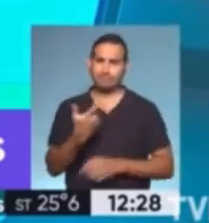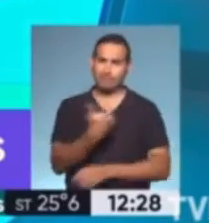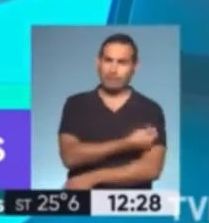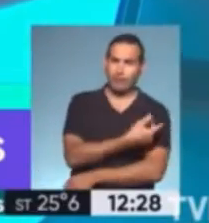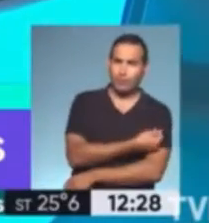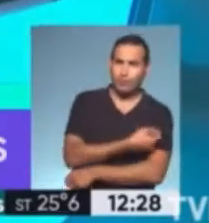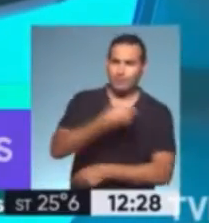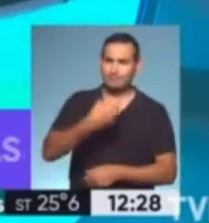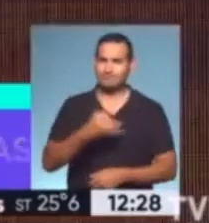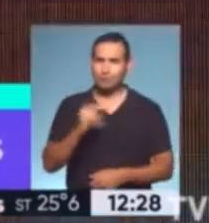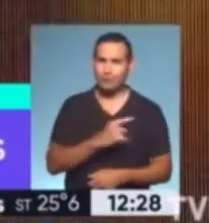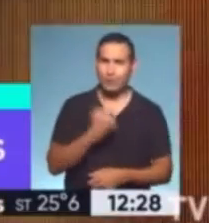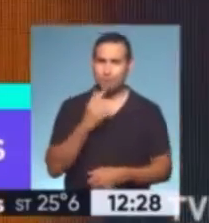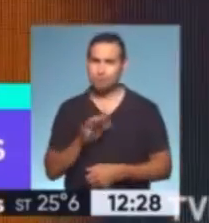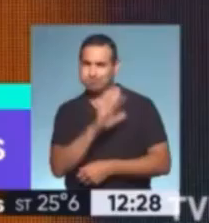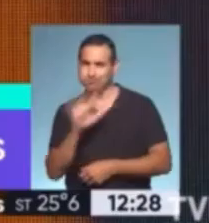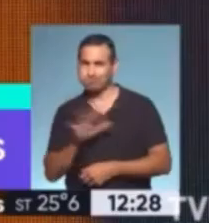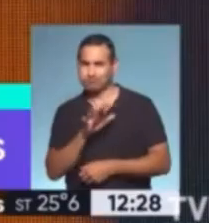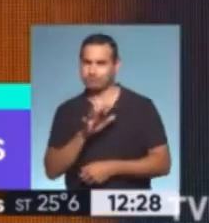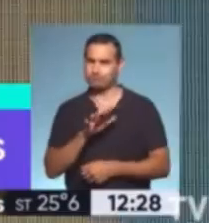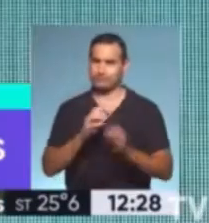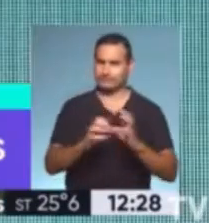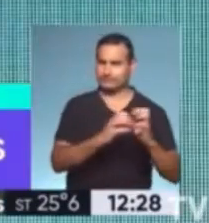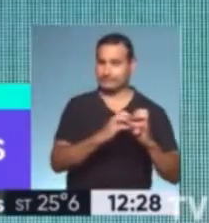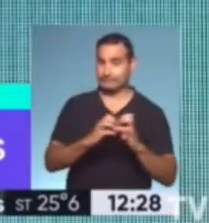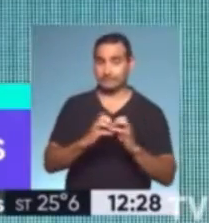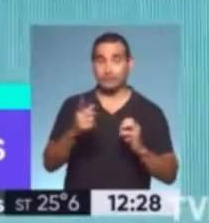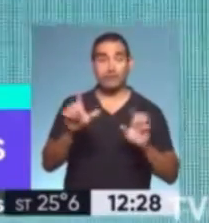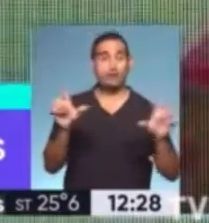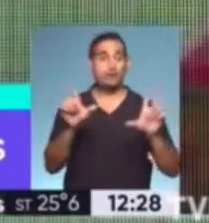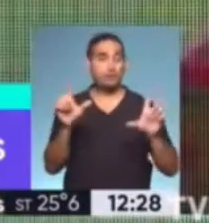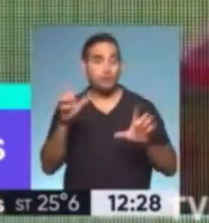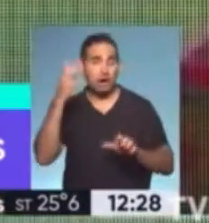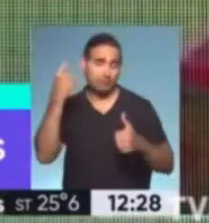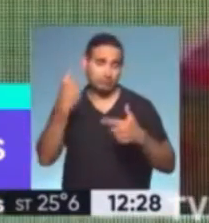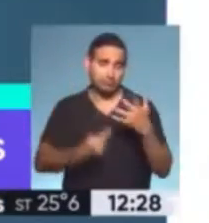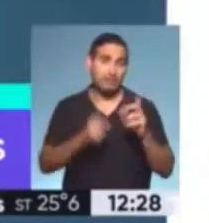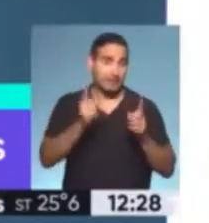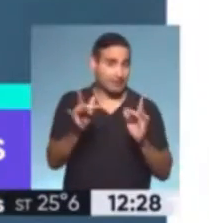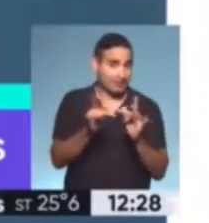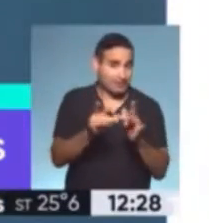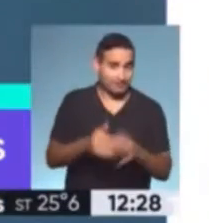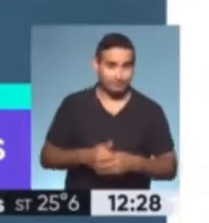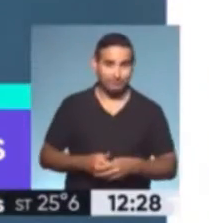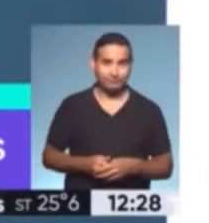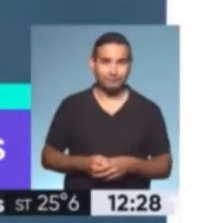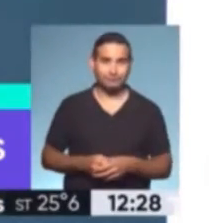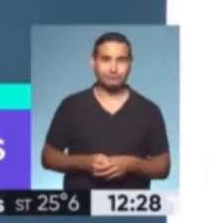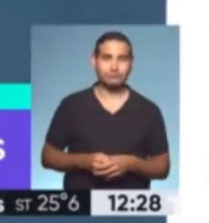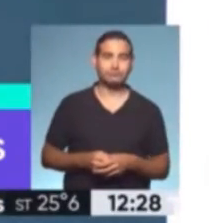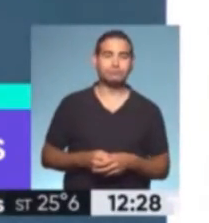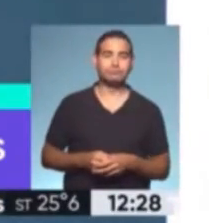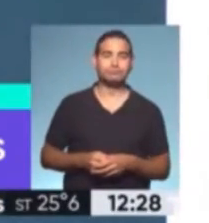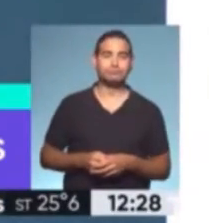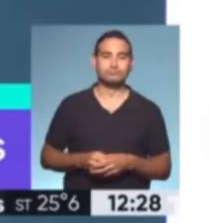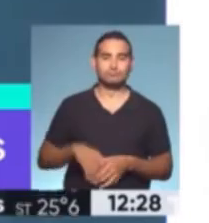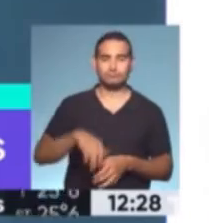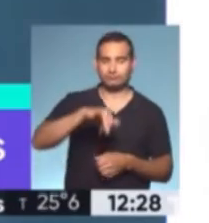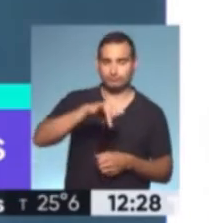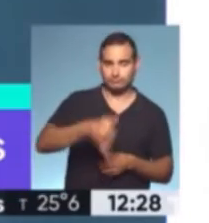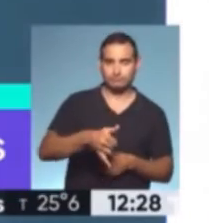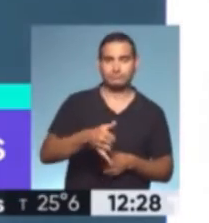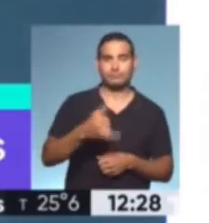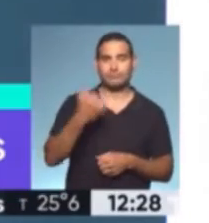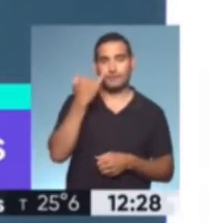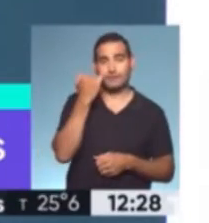de las vacunas. Digo, ¿cómo viste ese análisis en los medios de comunicación, pero también en las redes sociales? Sí, nosotros